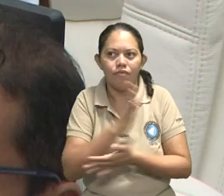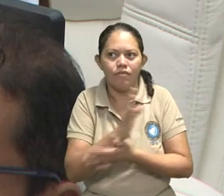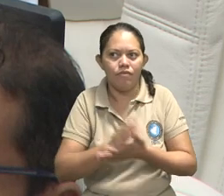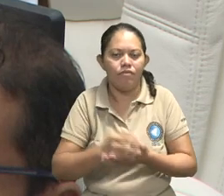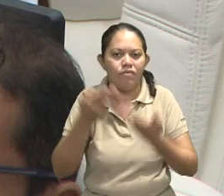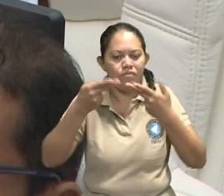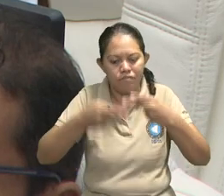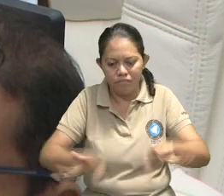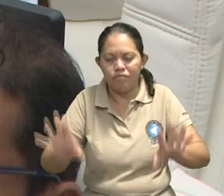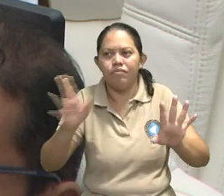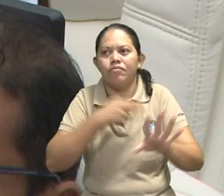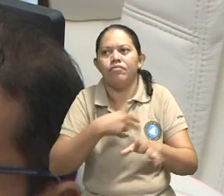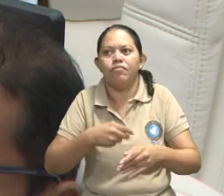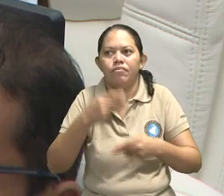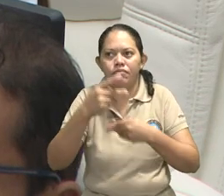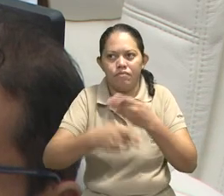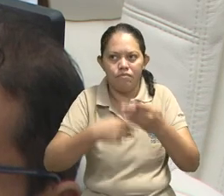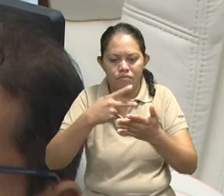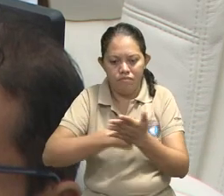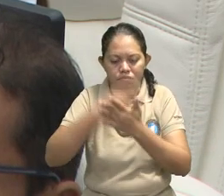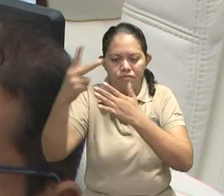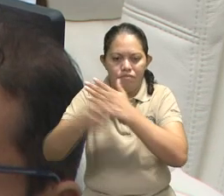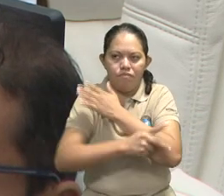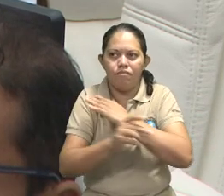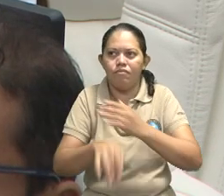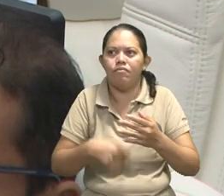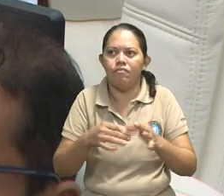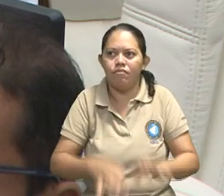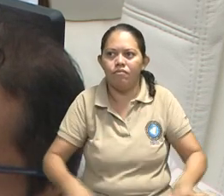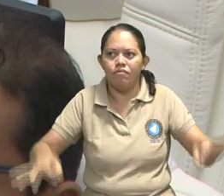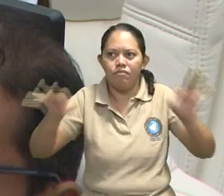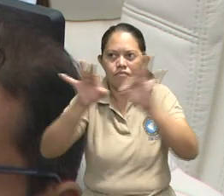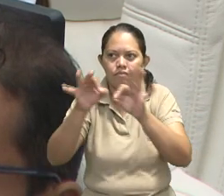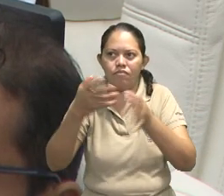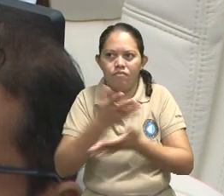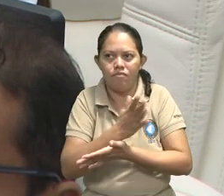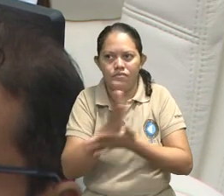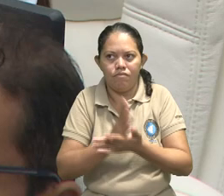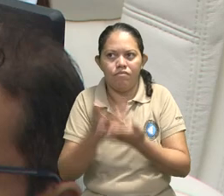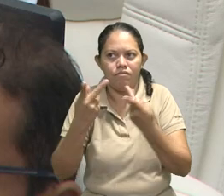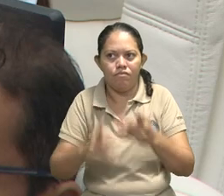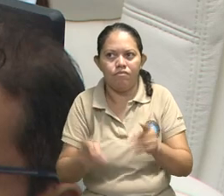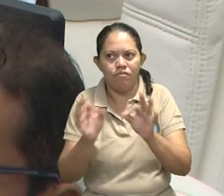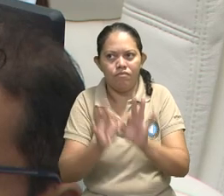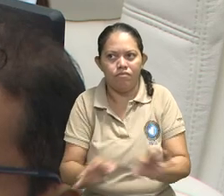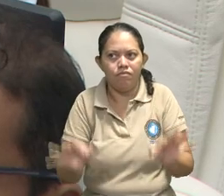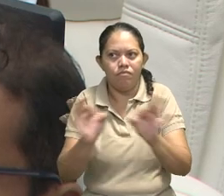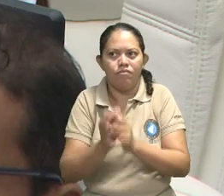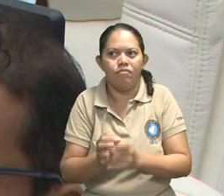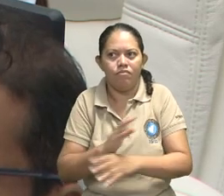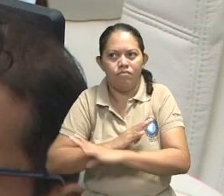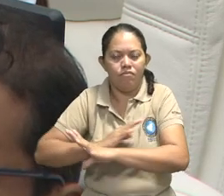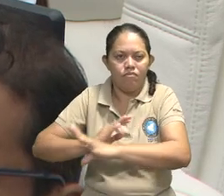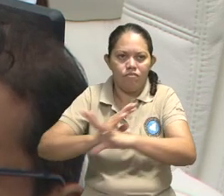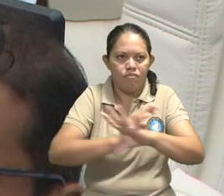de normación, planificación, regulación, supervisión, fiscalización y control del sector, así como el fomento